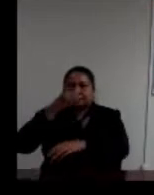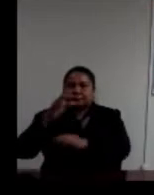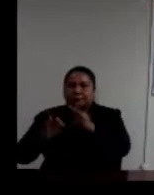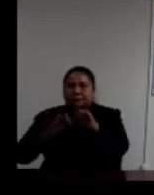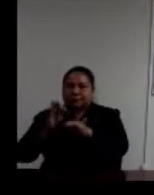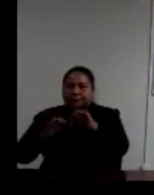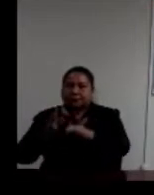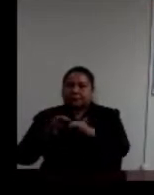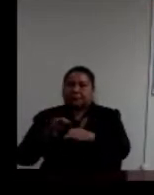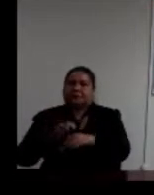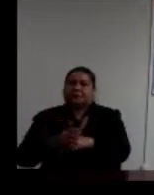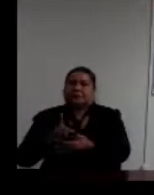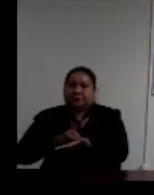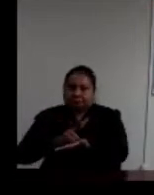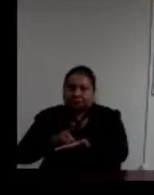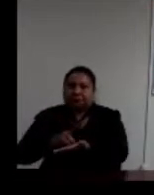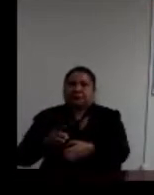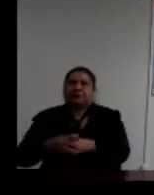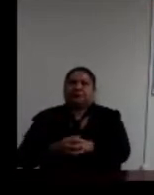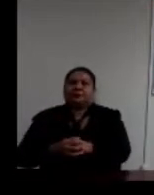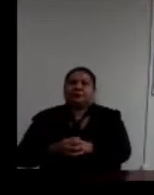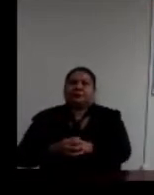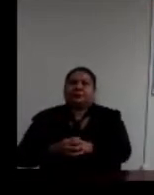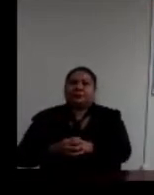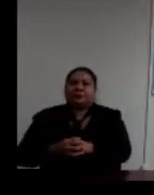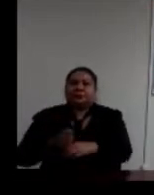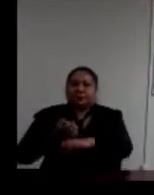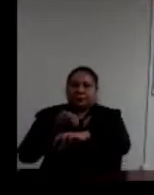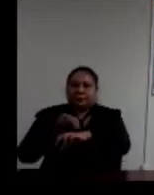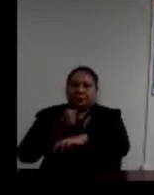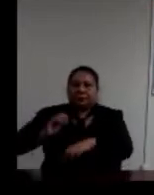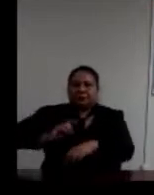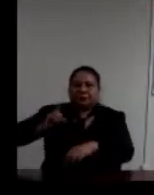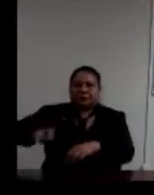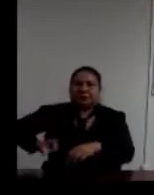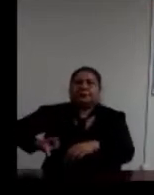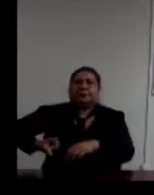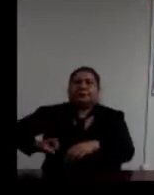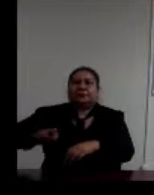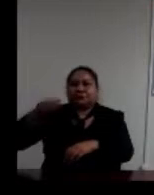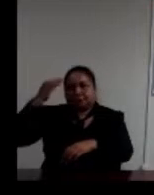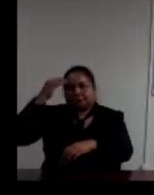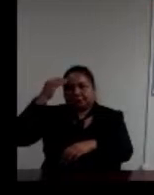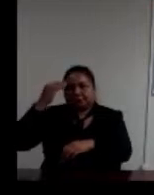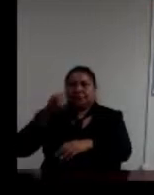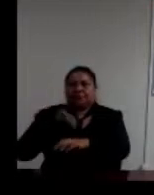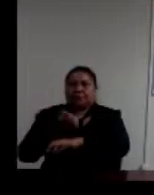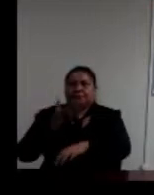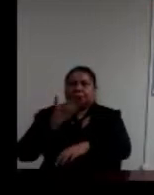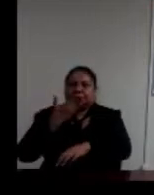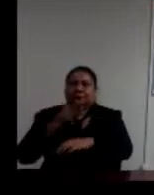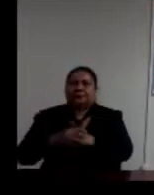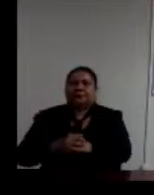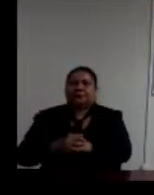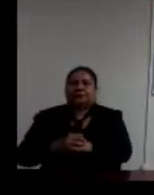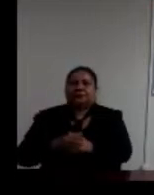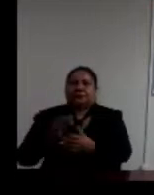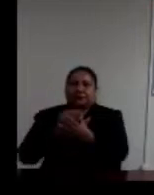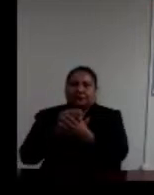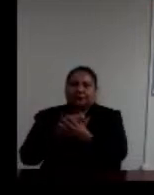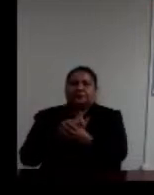tratamiento de las adicciones, impartido por el Servicio Estatal de Salud Mental del Estado de Sonora. Cuenta con cursos